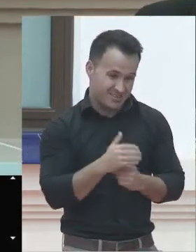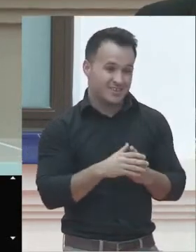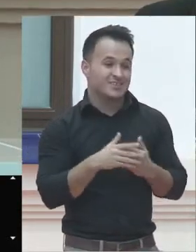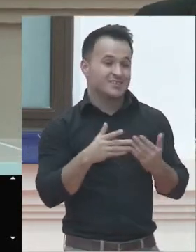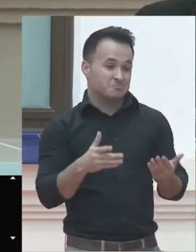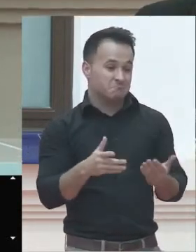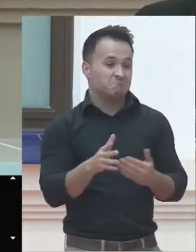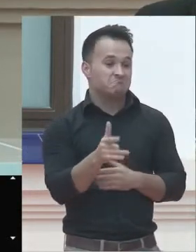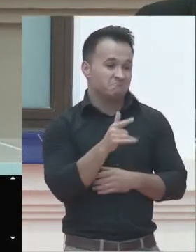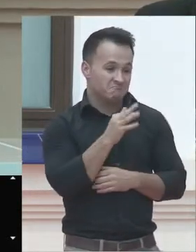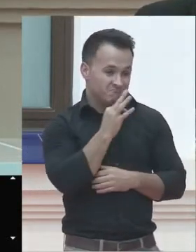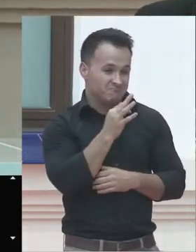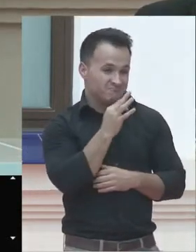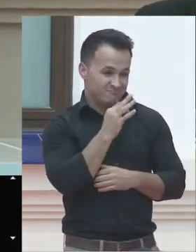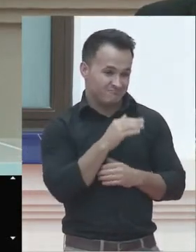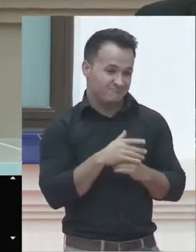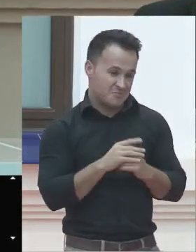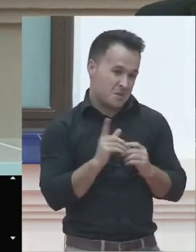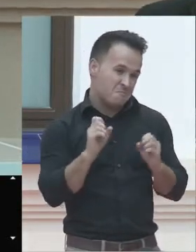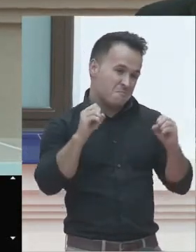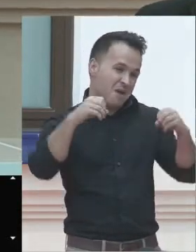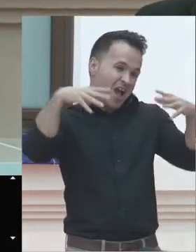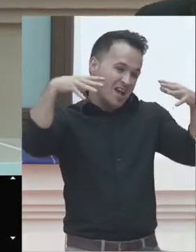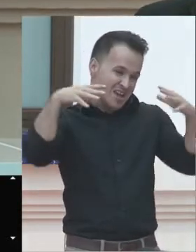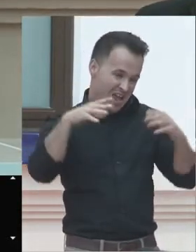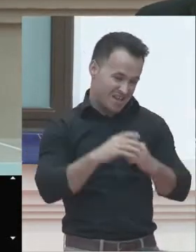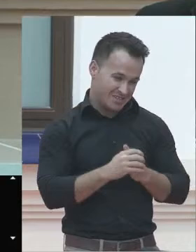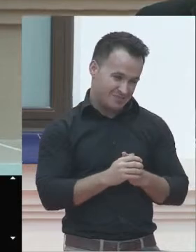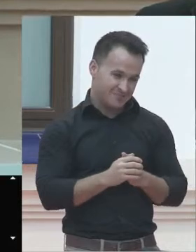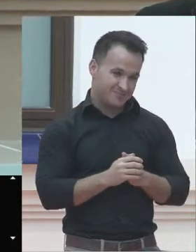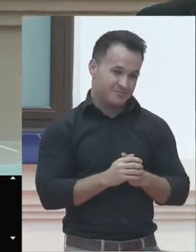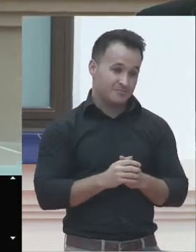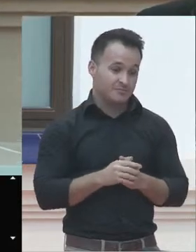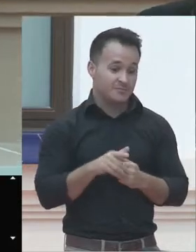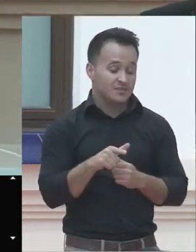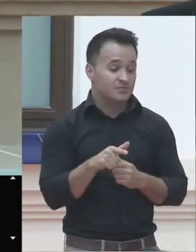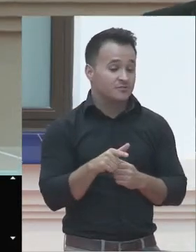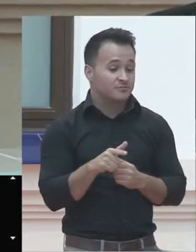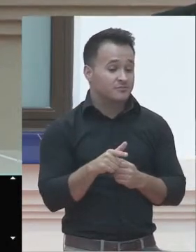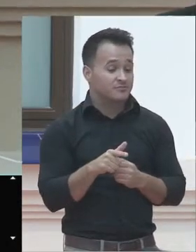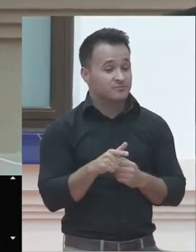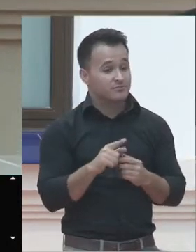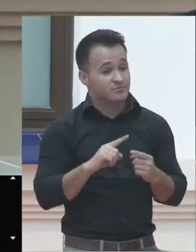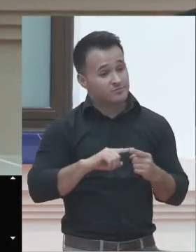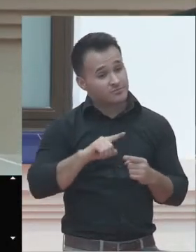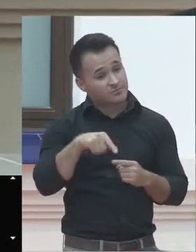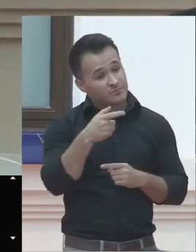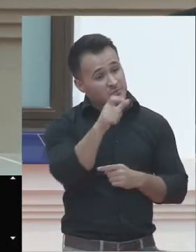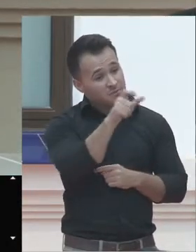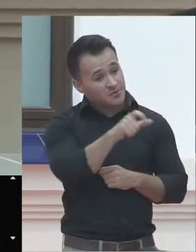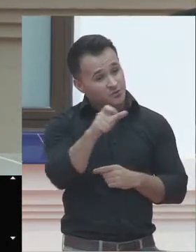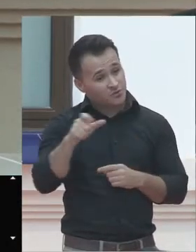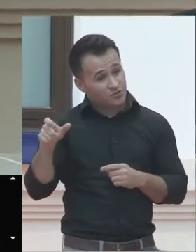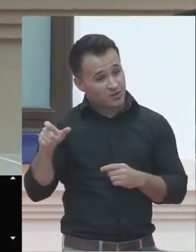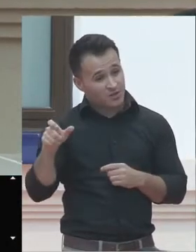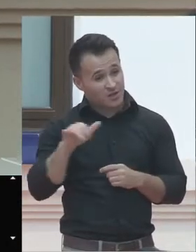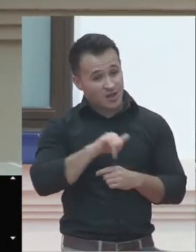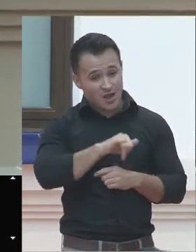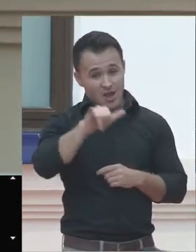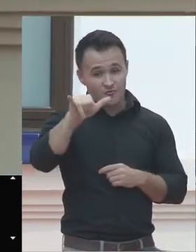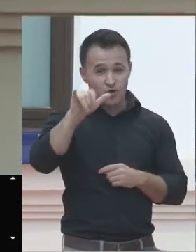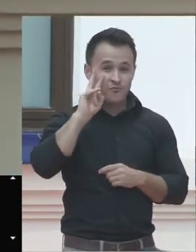sigue guardando esa magia. Esto hace que la gente vea al avión como